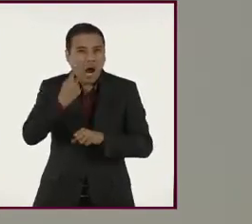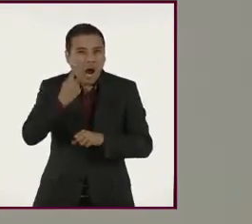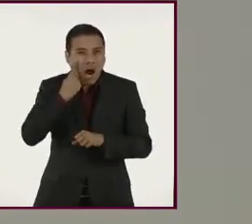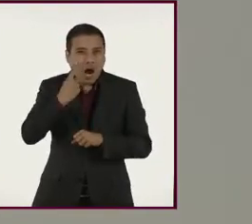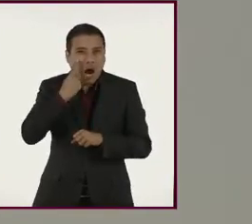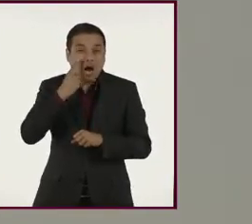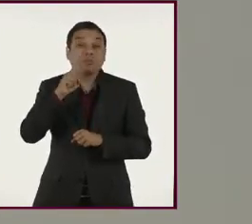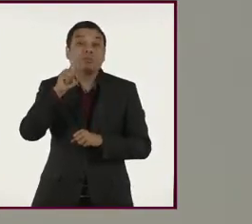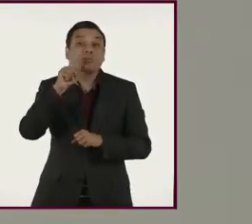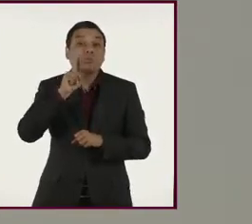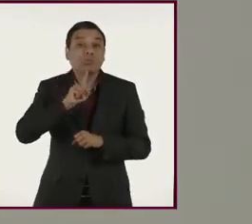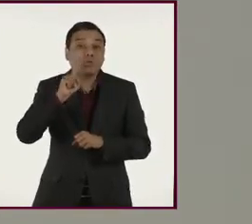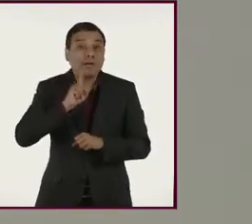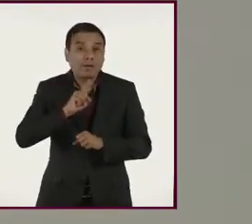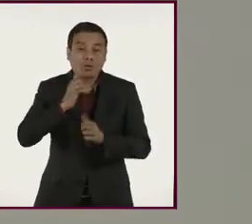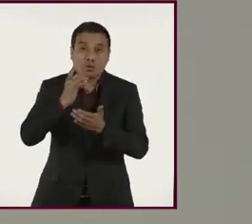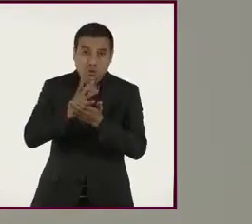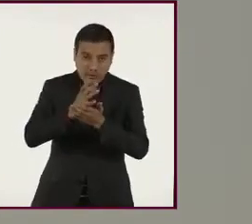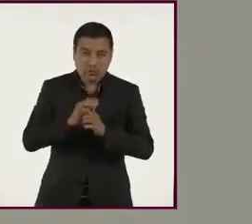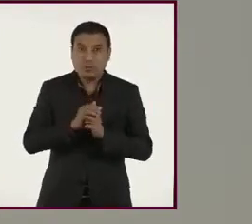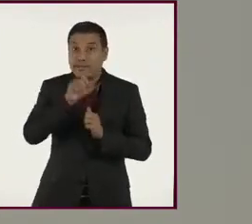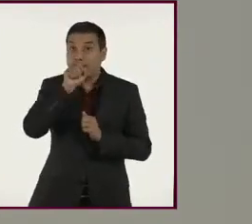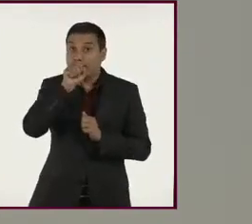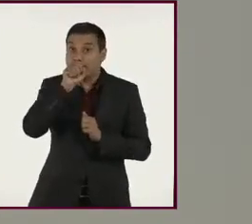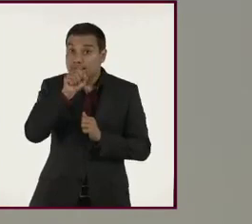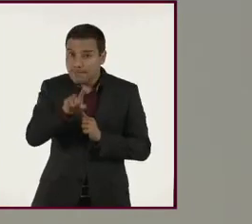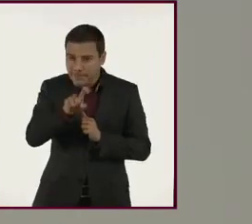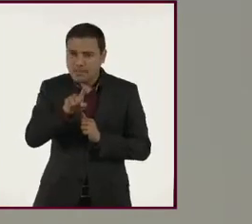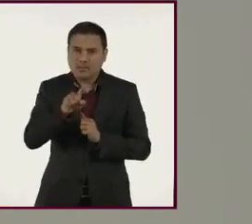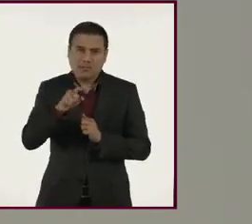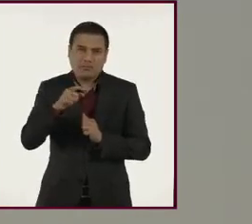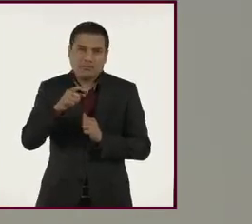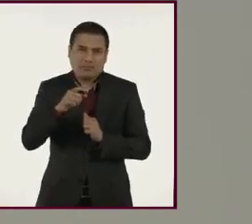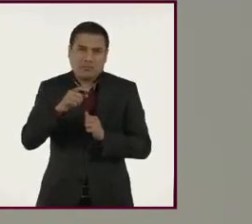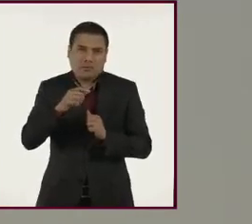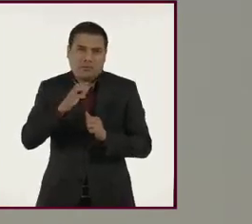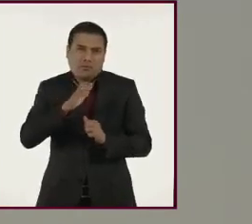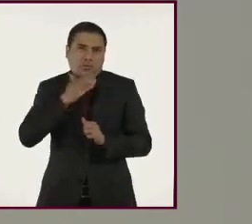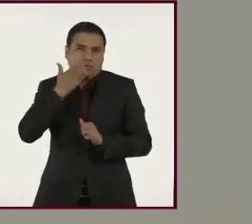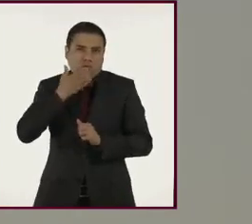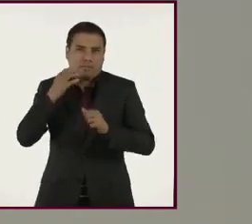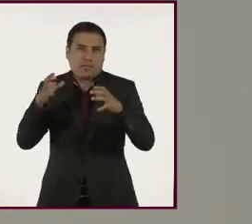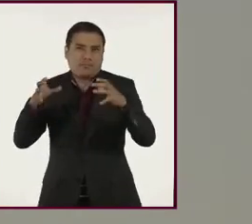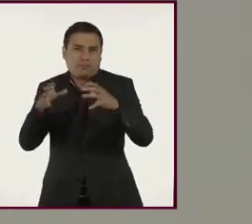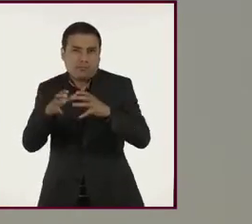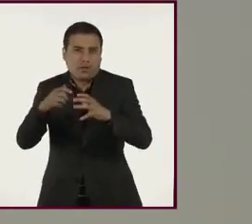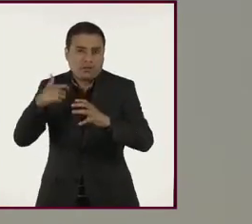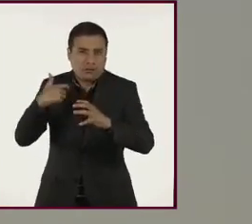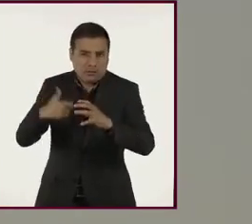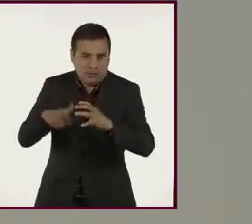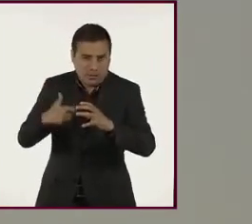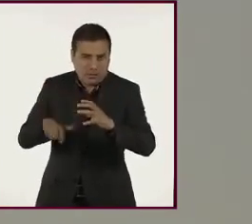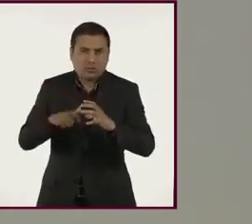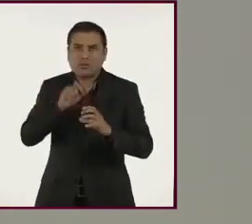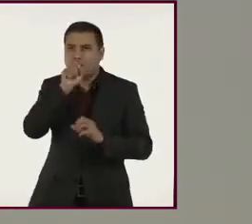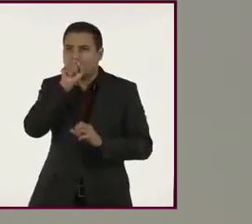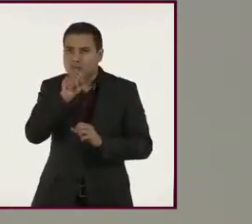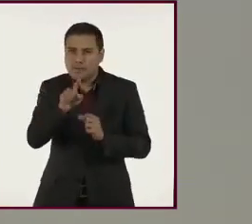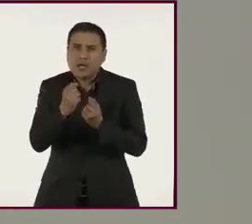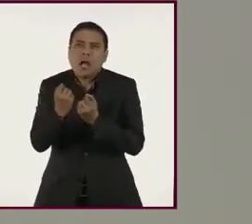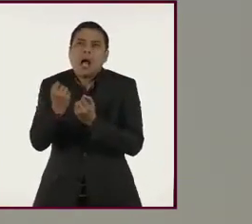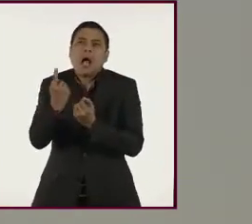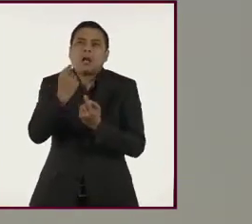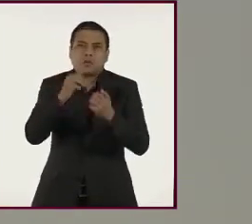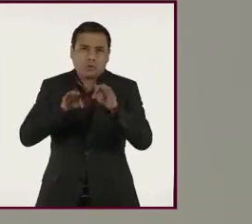femenina, que se presentaba en estratos socioeconómicos altos o que estaba asociado únicamente a ciertas profesiones, como